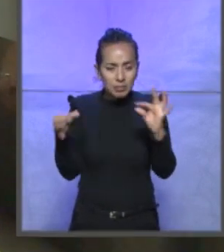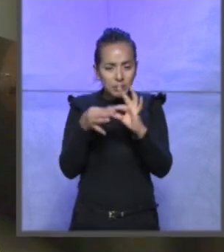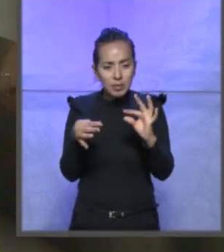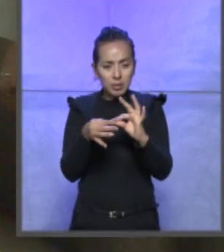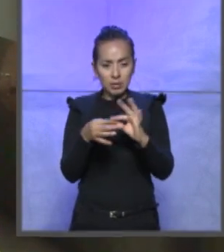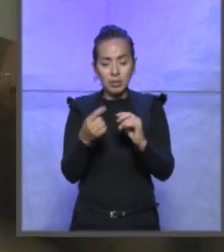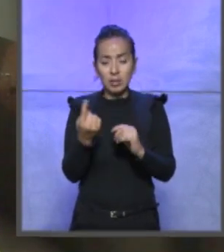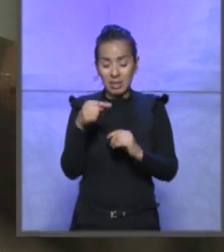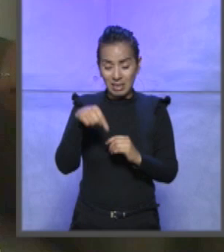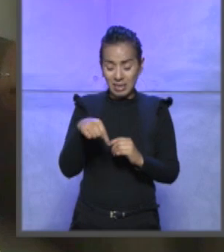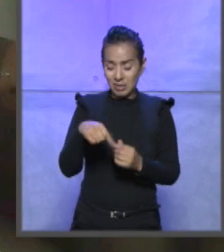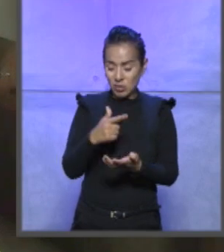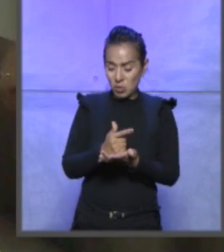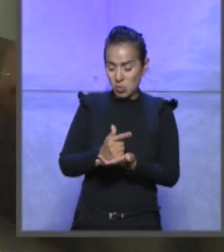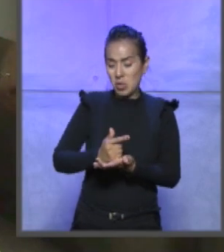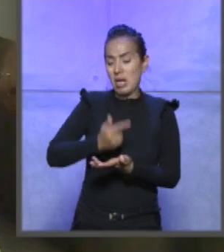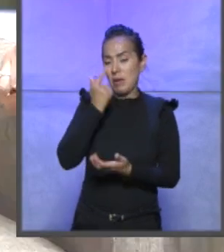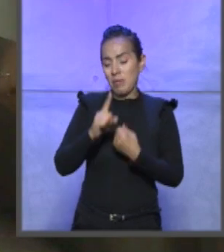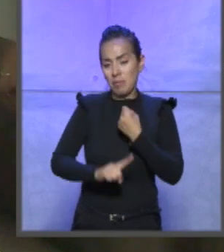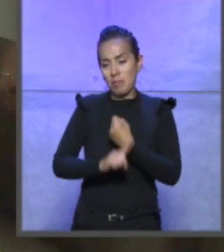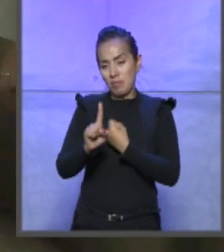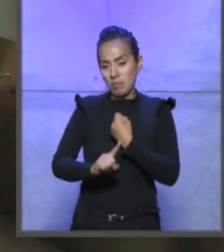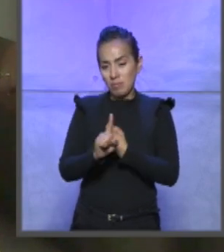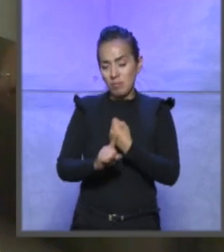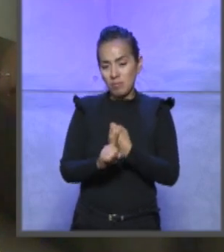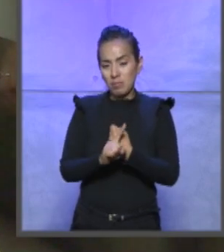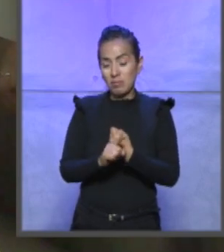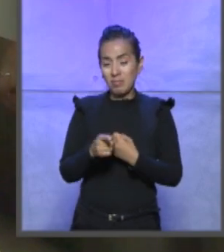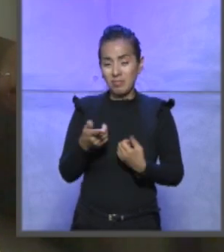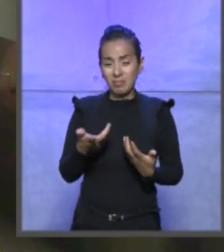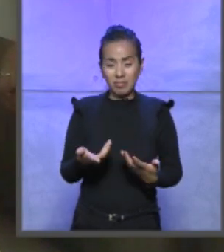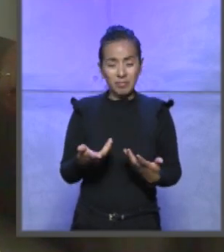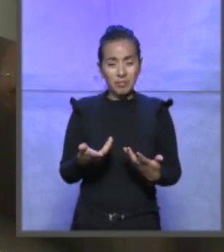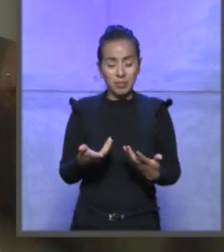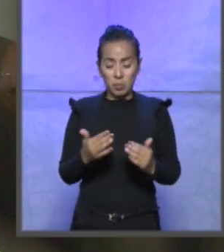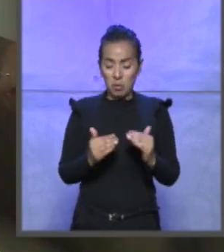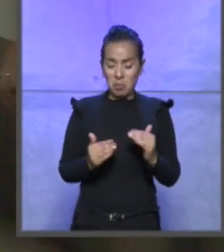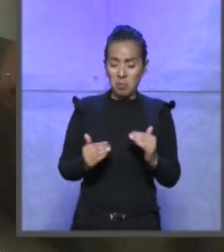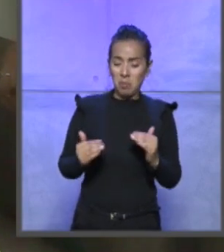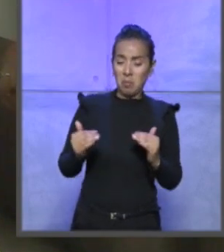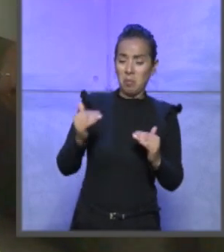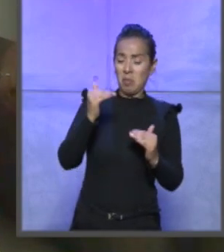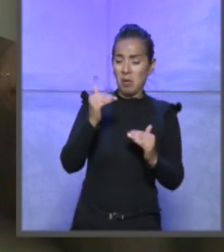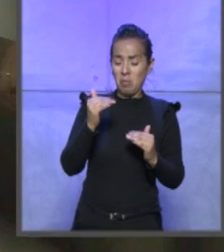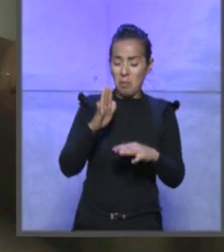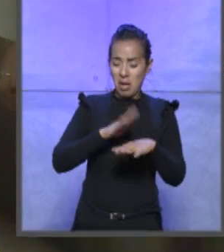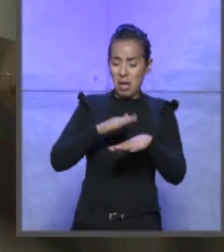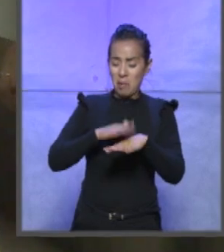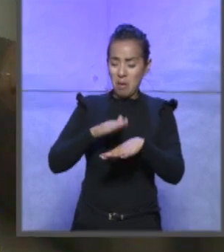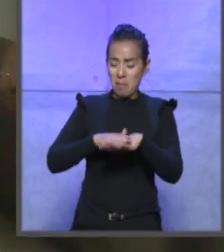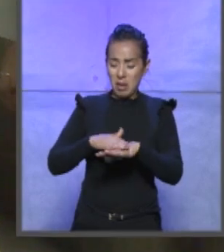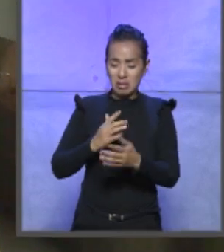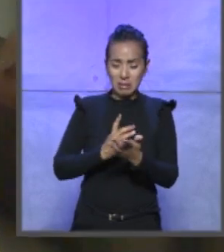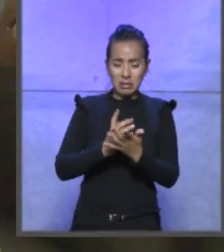comentaba y dice que esto es un grave problema, dado a que realza y hace que crezcan los fenómenos